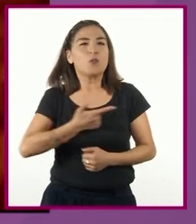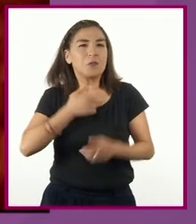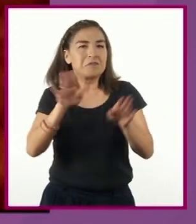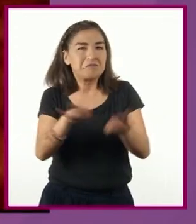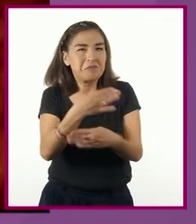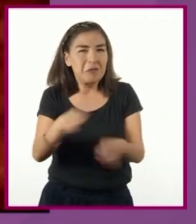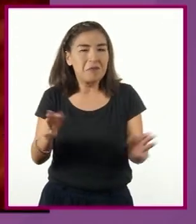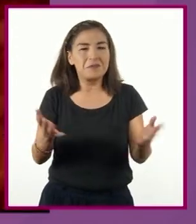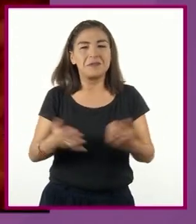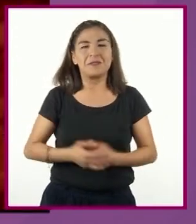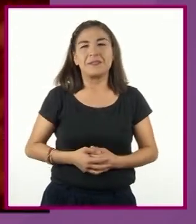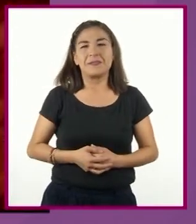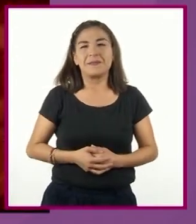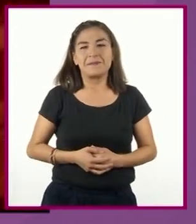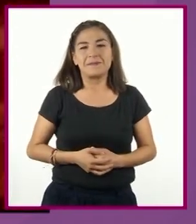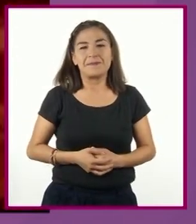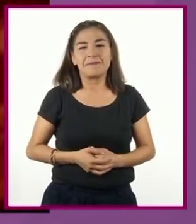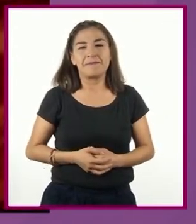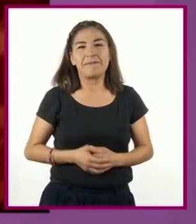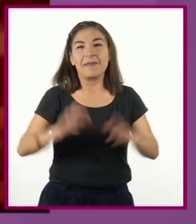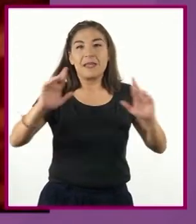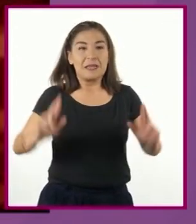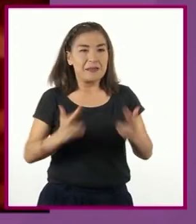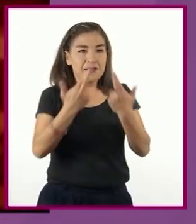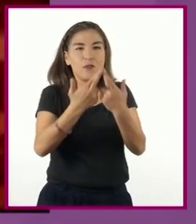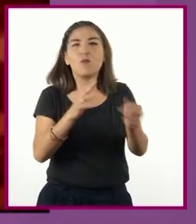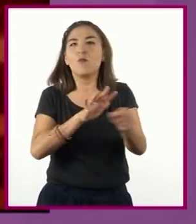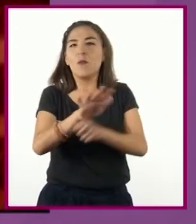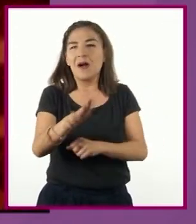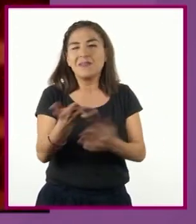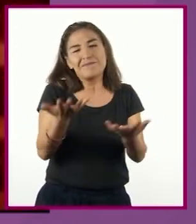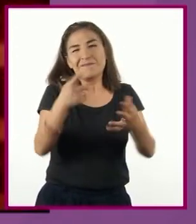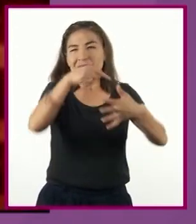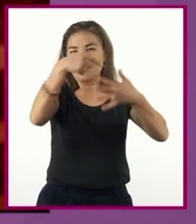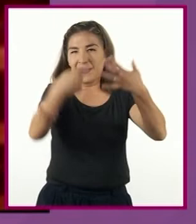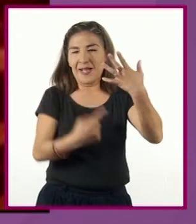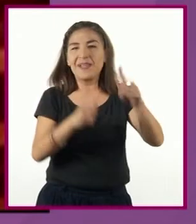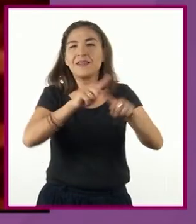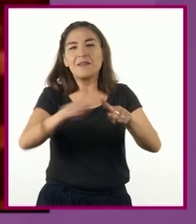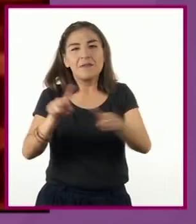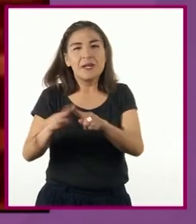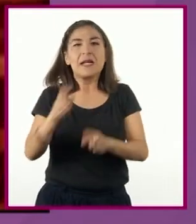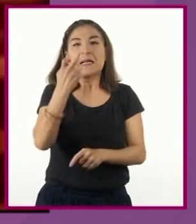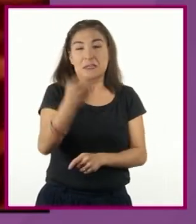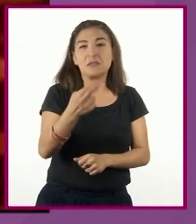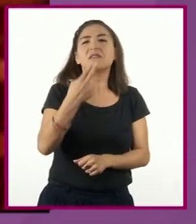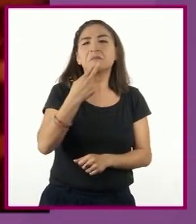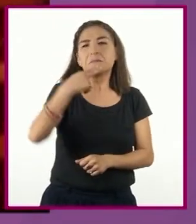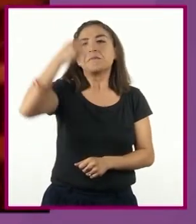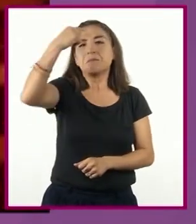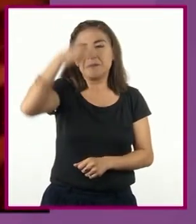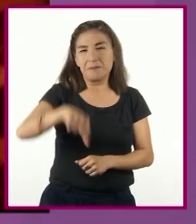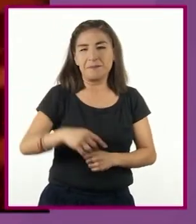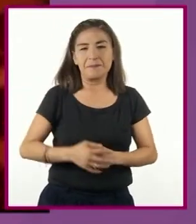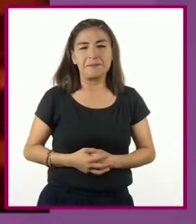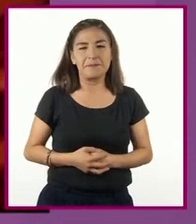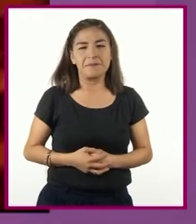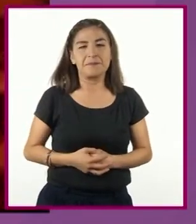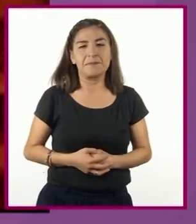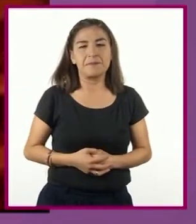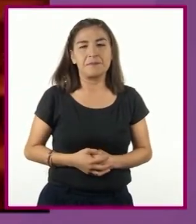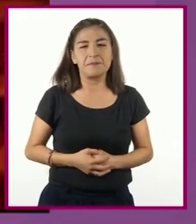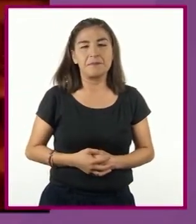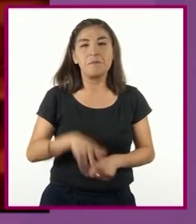musical, o por ejemplo la religión, etcétera, nos sirven primero para